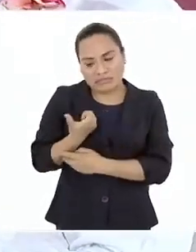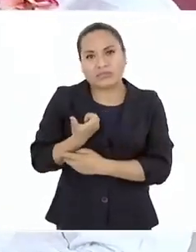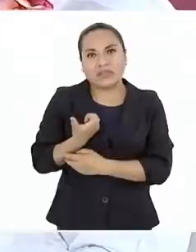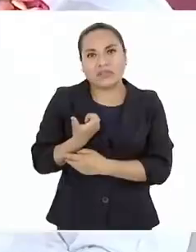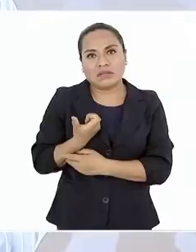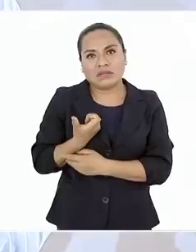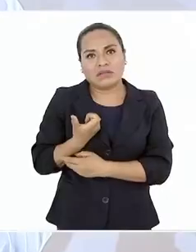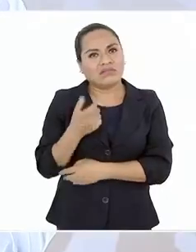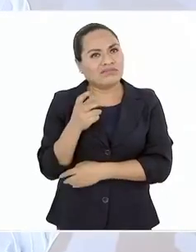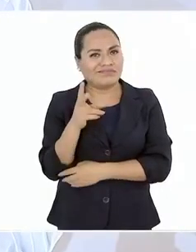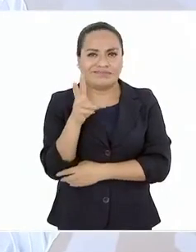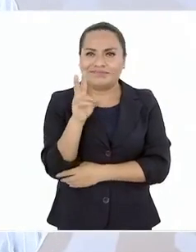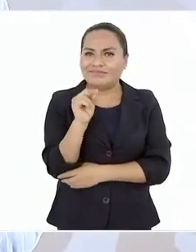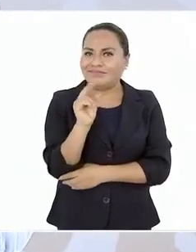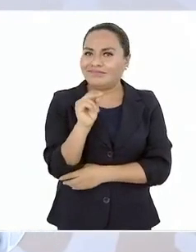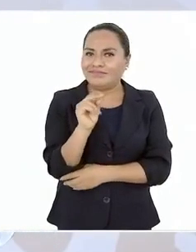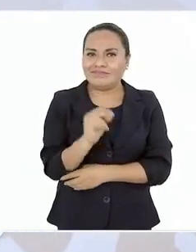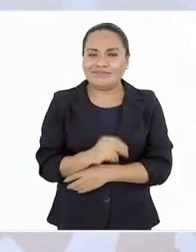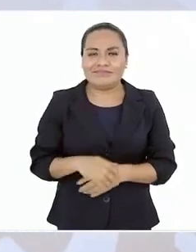No estoy